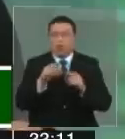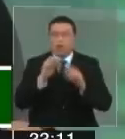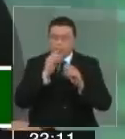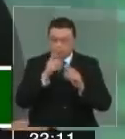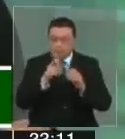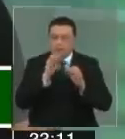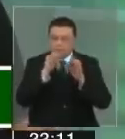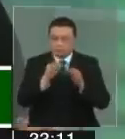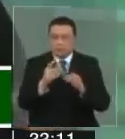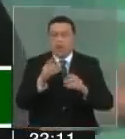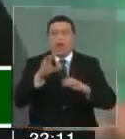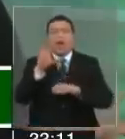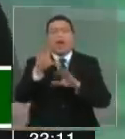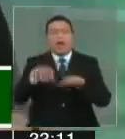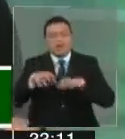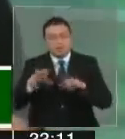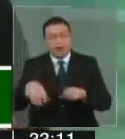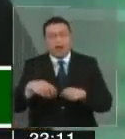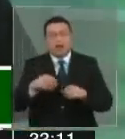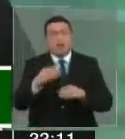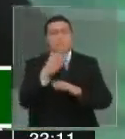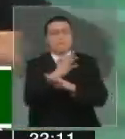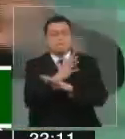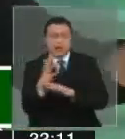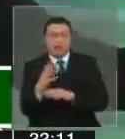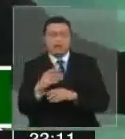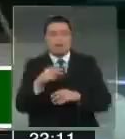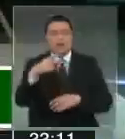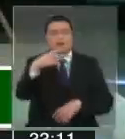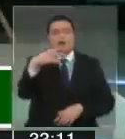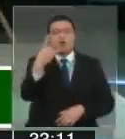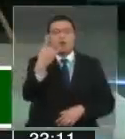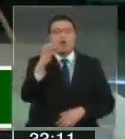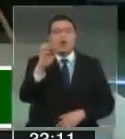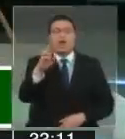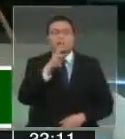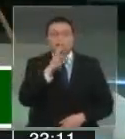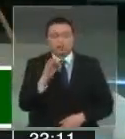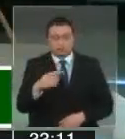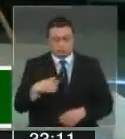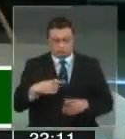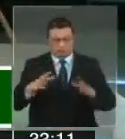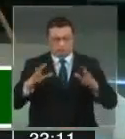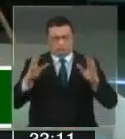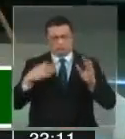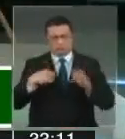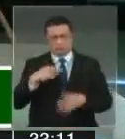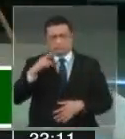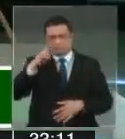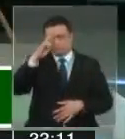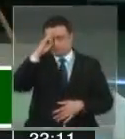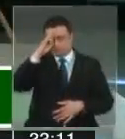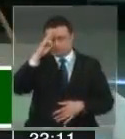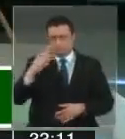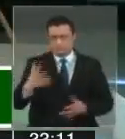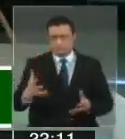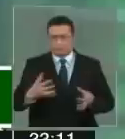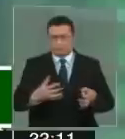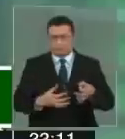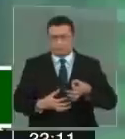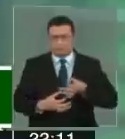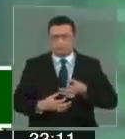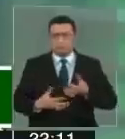animales, plantas, huertas, cosas. No está nada que ver conmigo. Y fue tan...